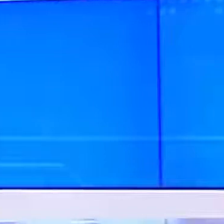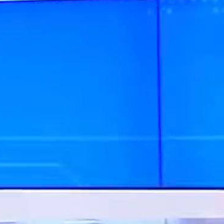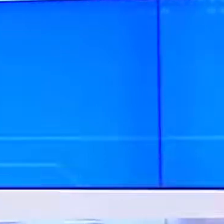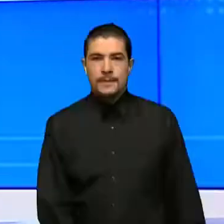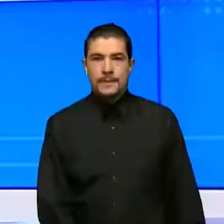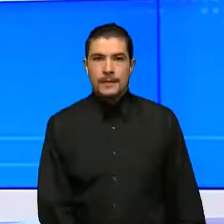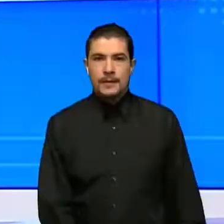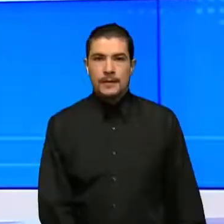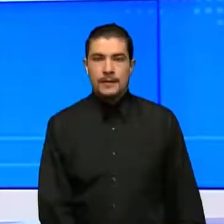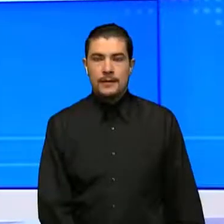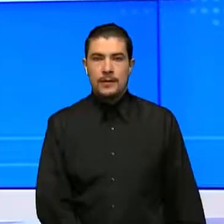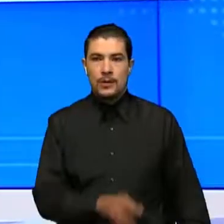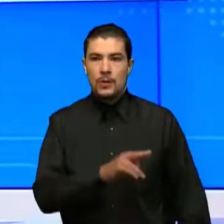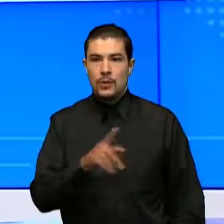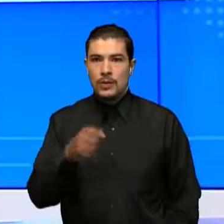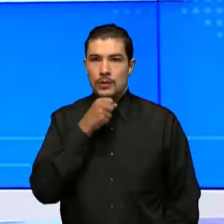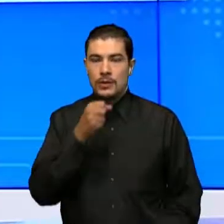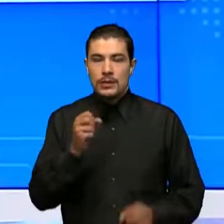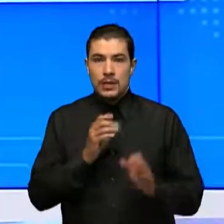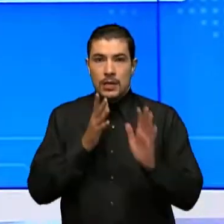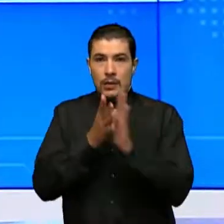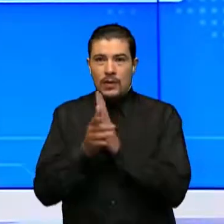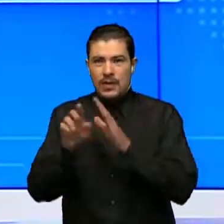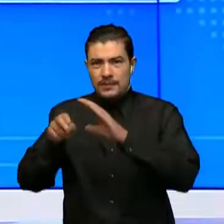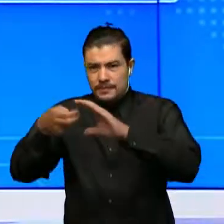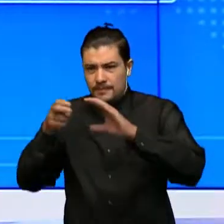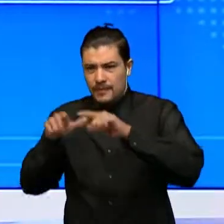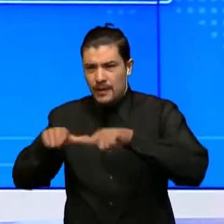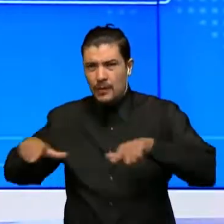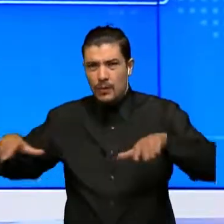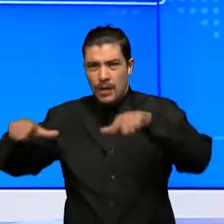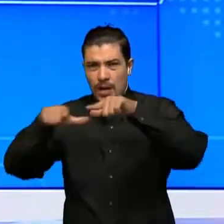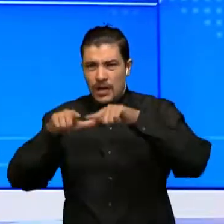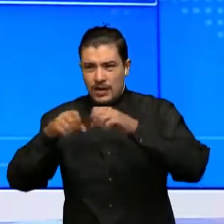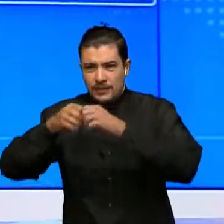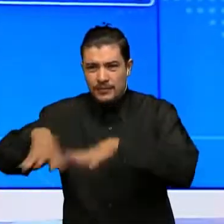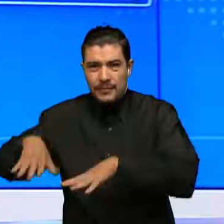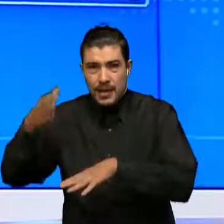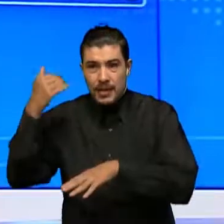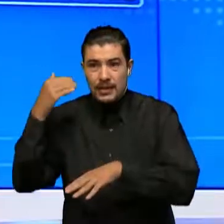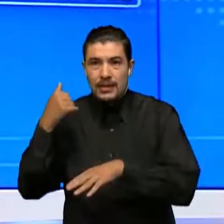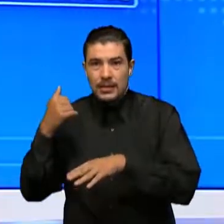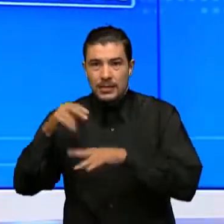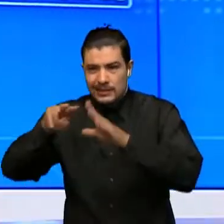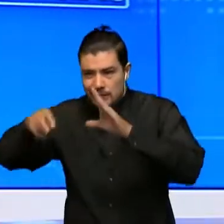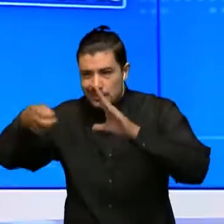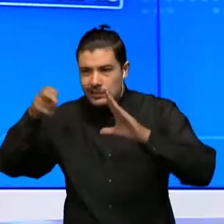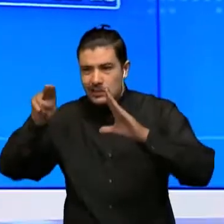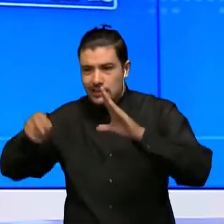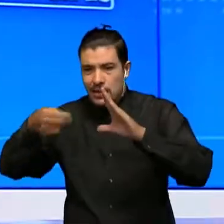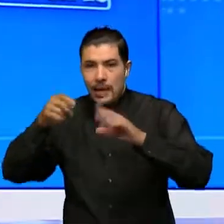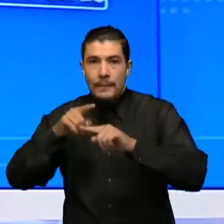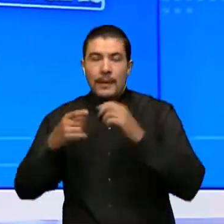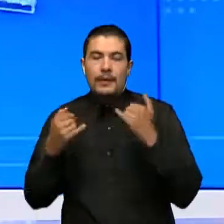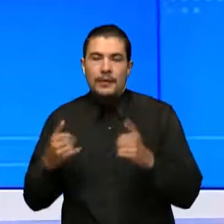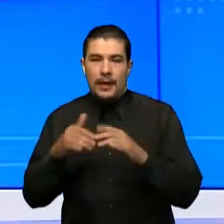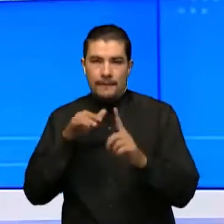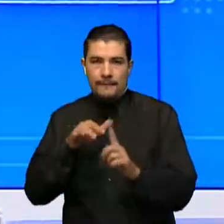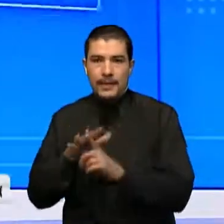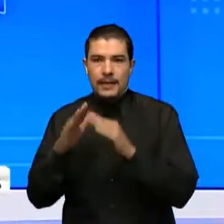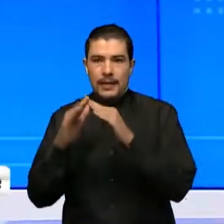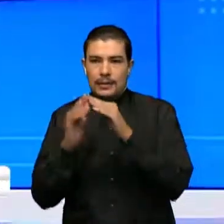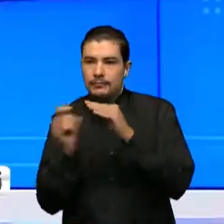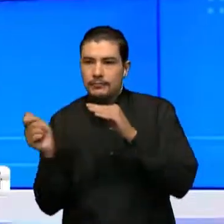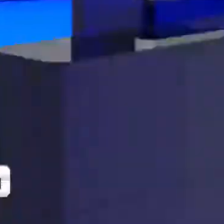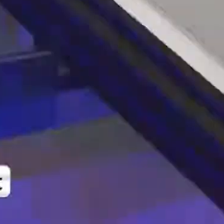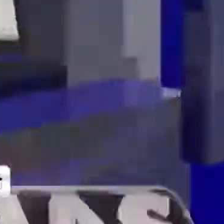contamos que excavaciones en un lote abandonado en bucaramanga estarían causando daños en viviendas del sector richard brooks esto no tiene más detalles de esa